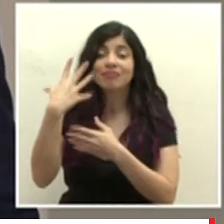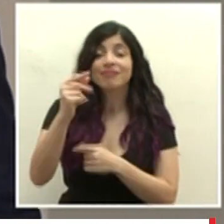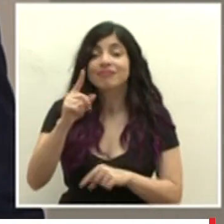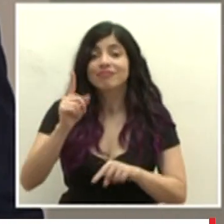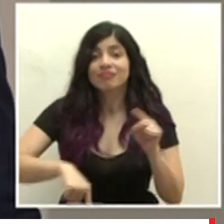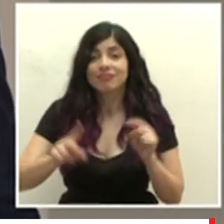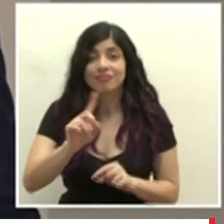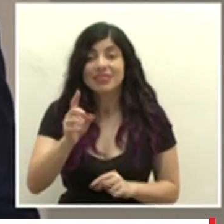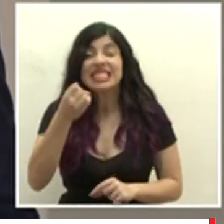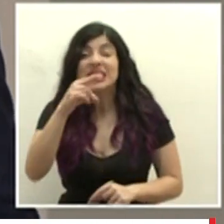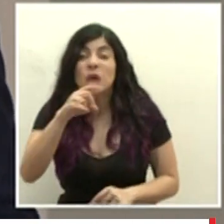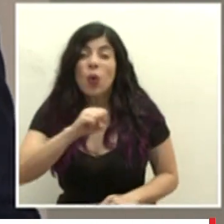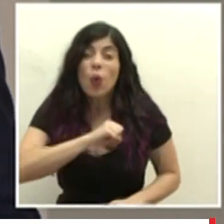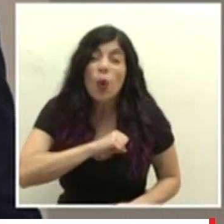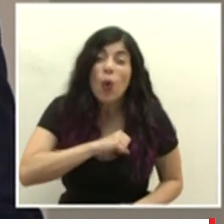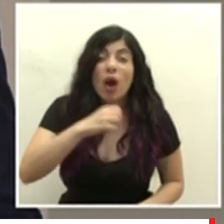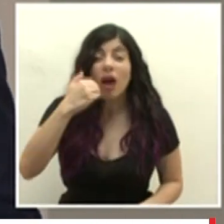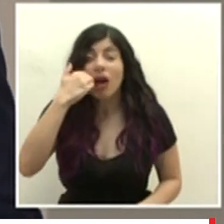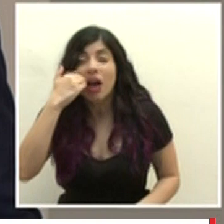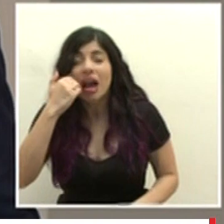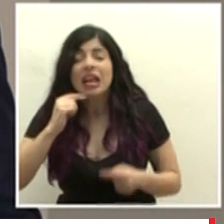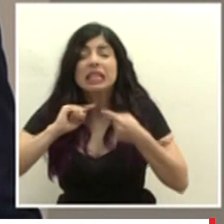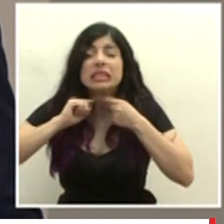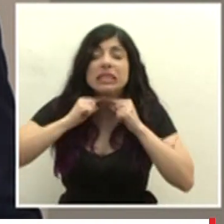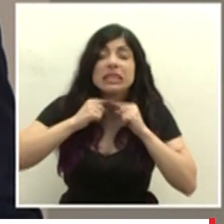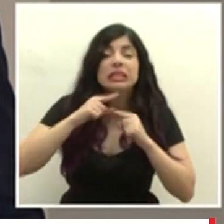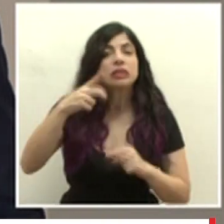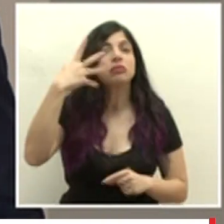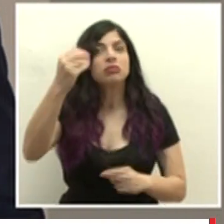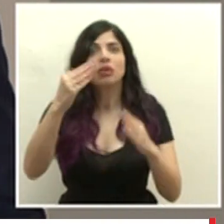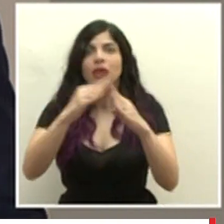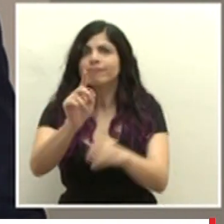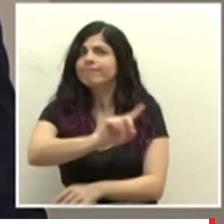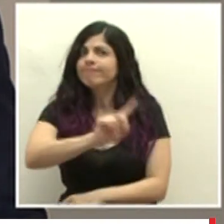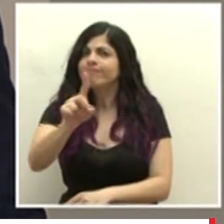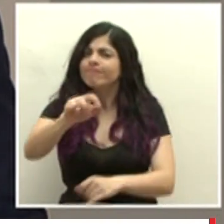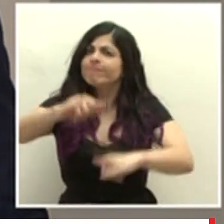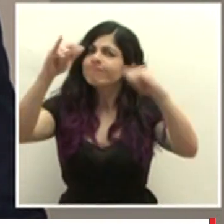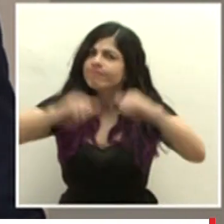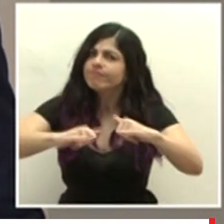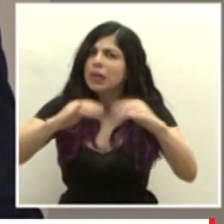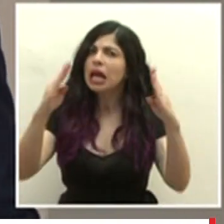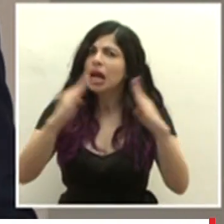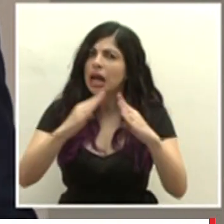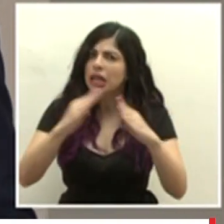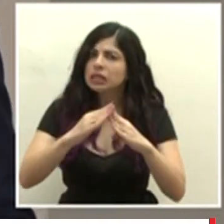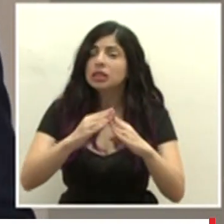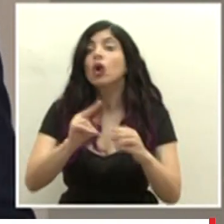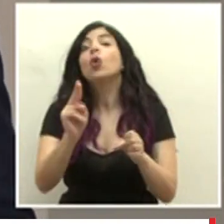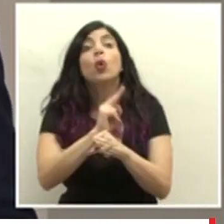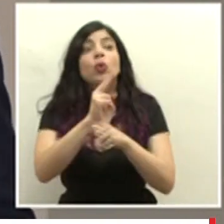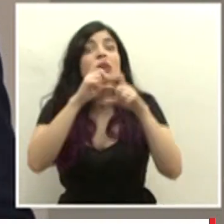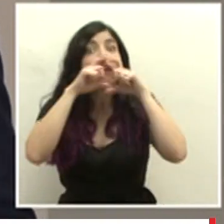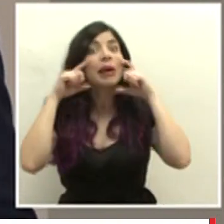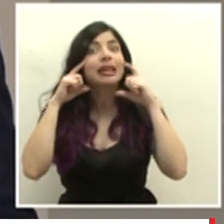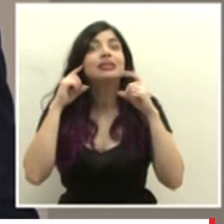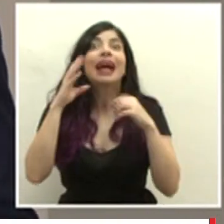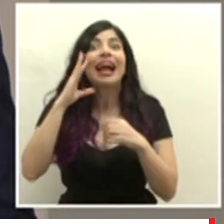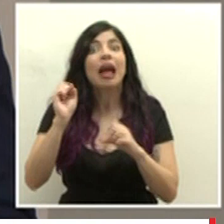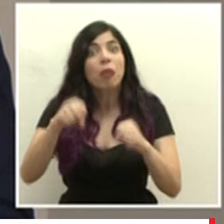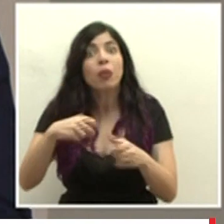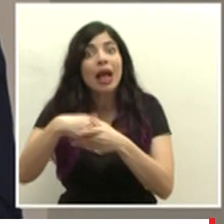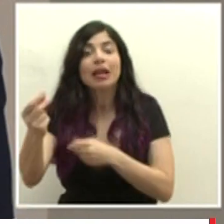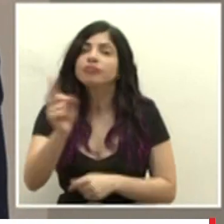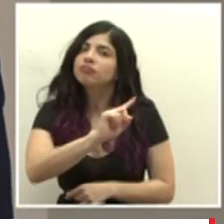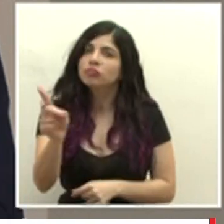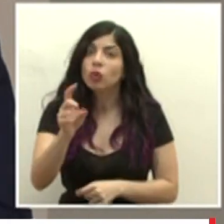está con tos, con fiebre, con dolor de garganta, no debe salir de su casa, tiene que quedarse ahí y ni con el uso de la mascarilla debe salir de su casa. Es